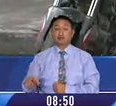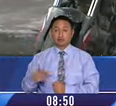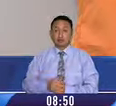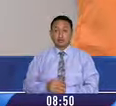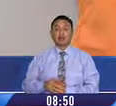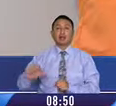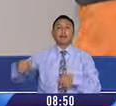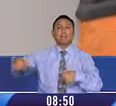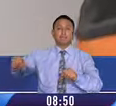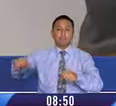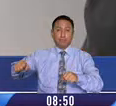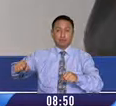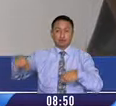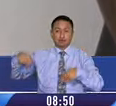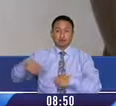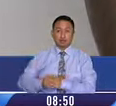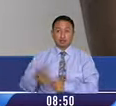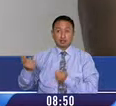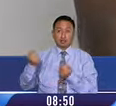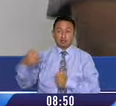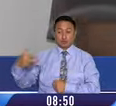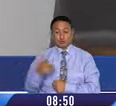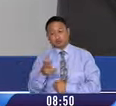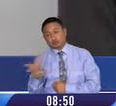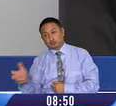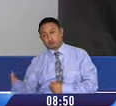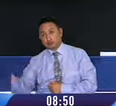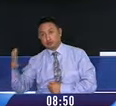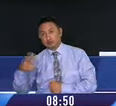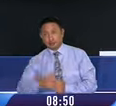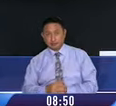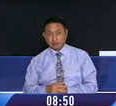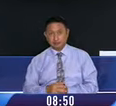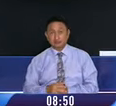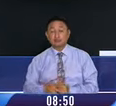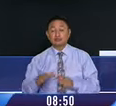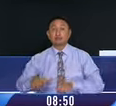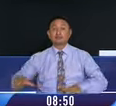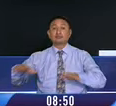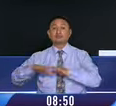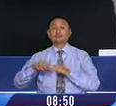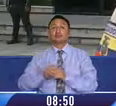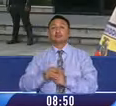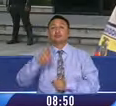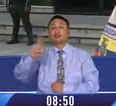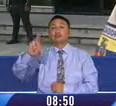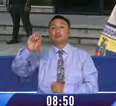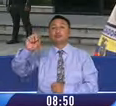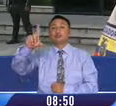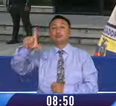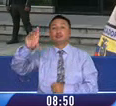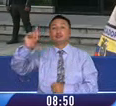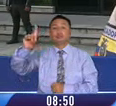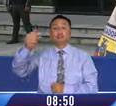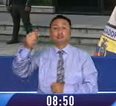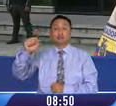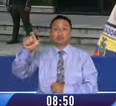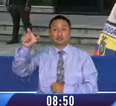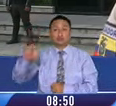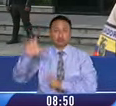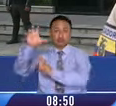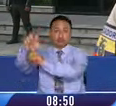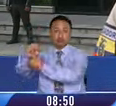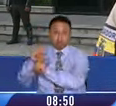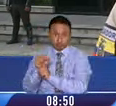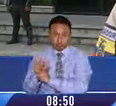una moto intentó evadir los controles policiales en el sector de la Rol 2. Se logra neutralizar a este individuo